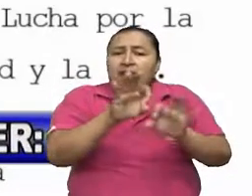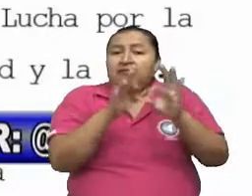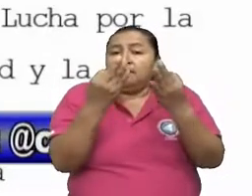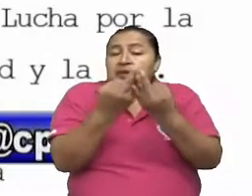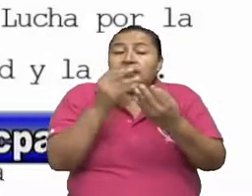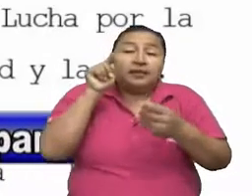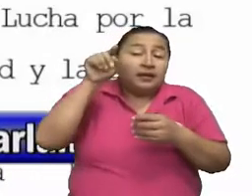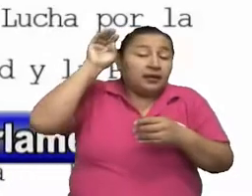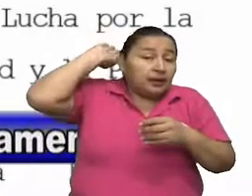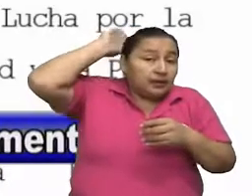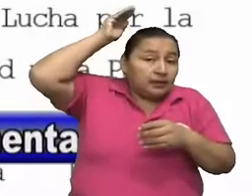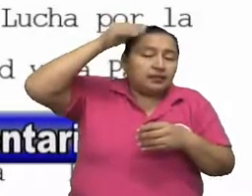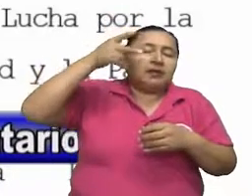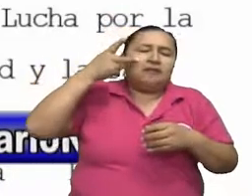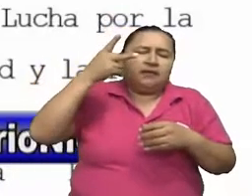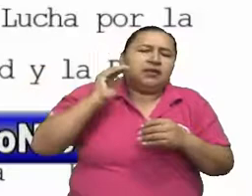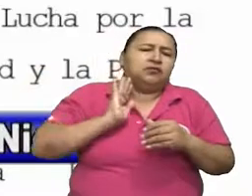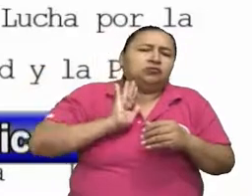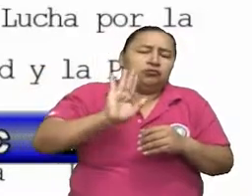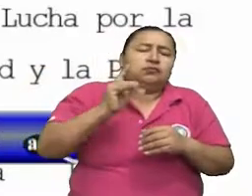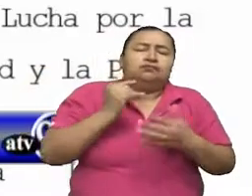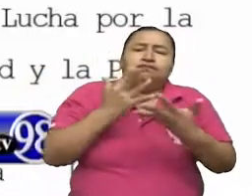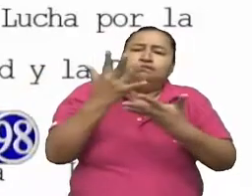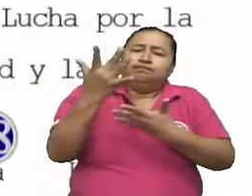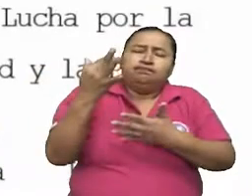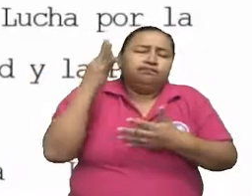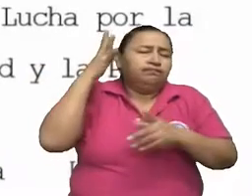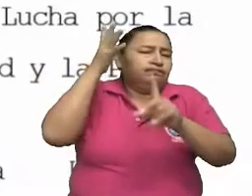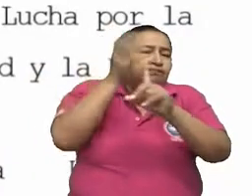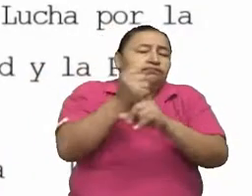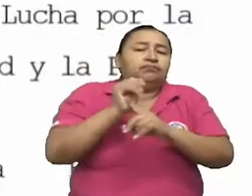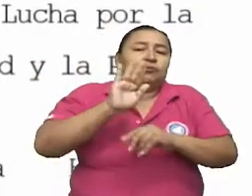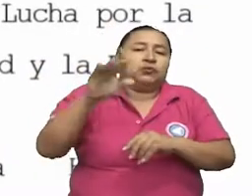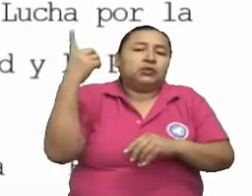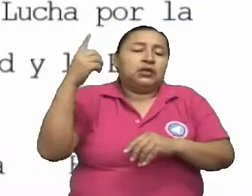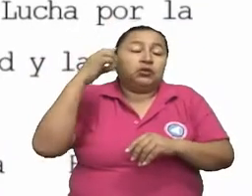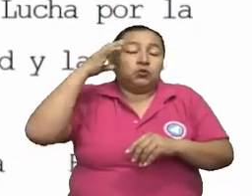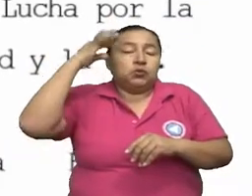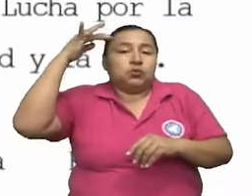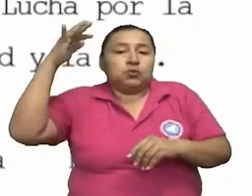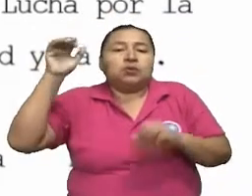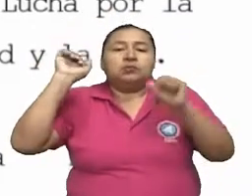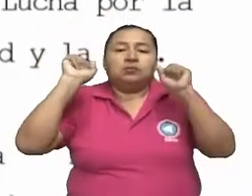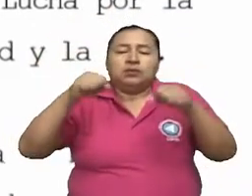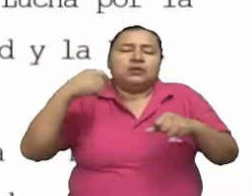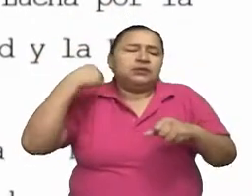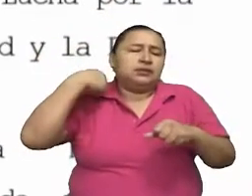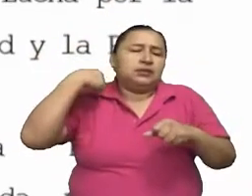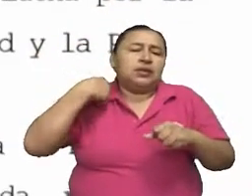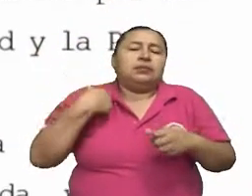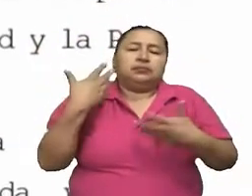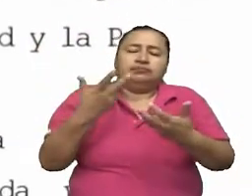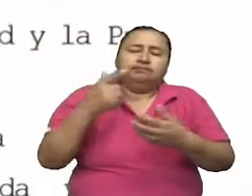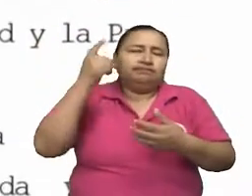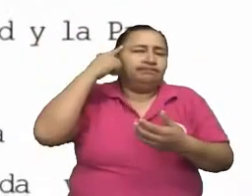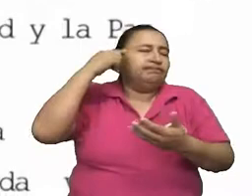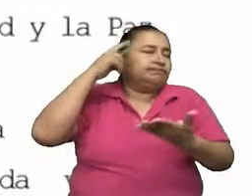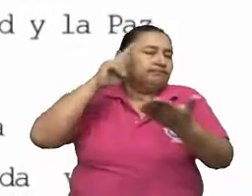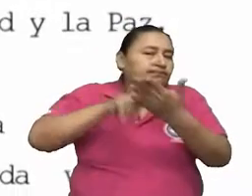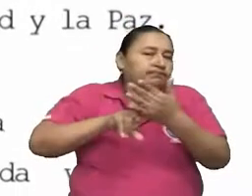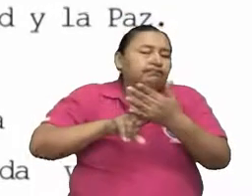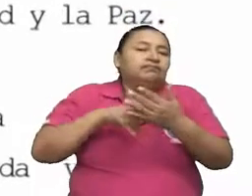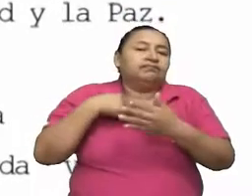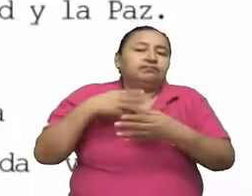argentinas vean realizadas sus aspiraciones, derechos y sueños. Siempre están en nuestra memoria